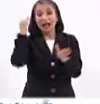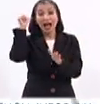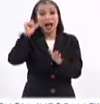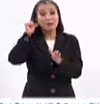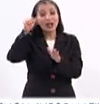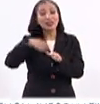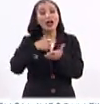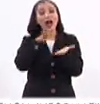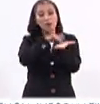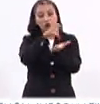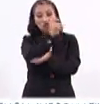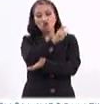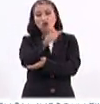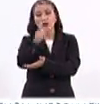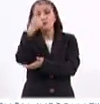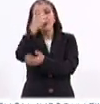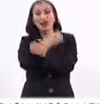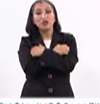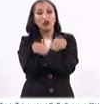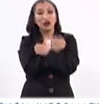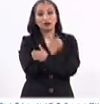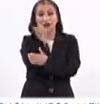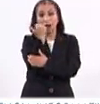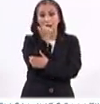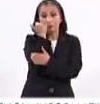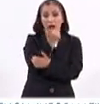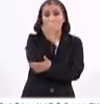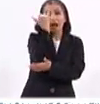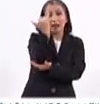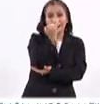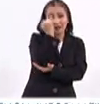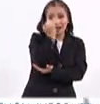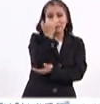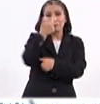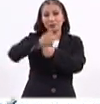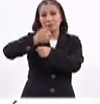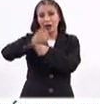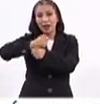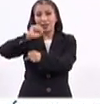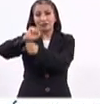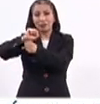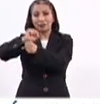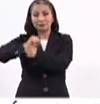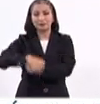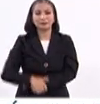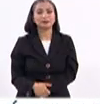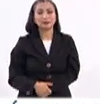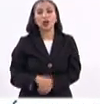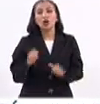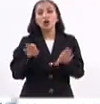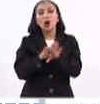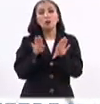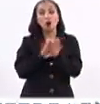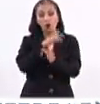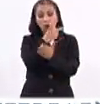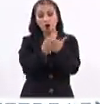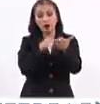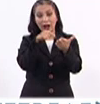se brindarán apoyos para la educación de los estudiantes de preescolar, primaria y secundaria, a través de